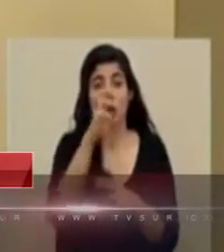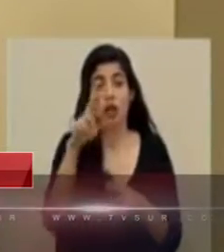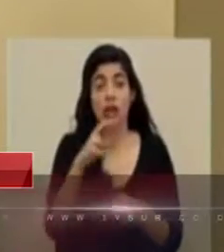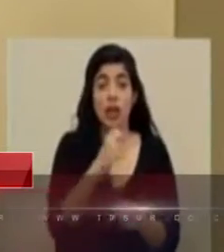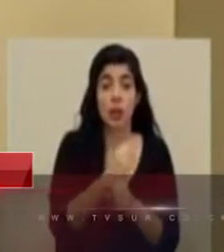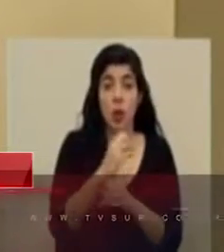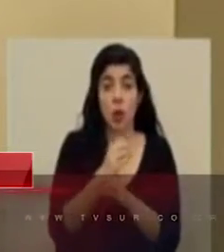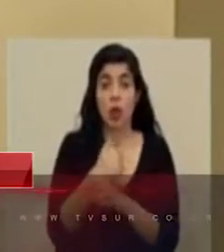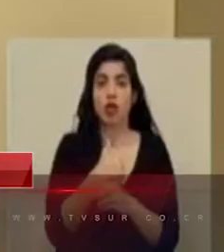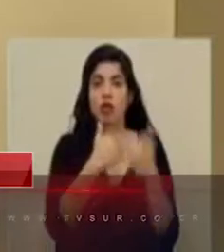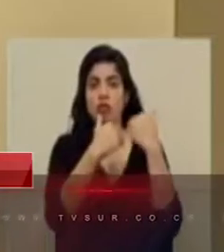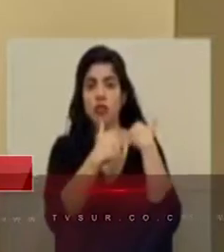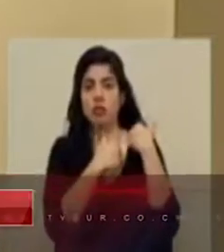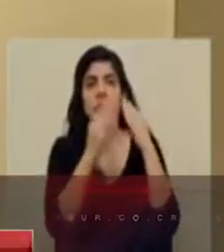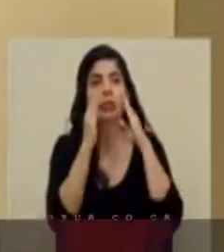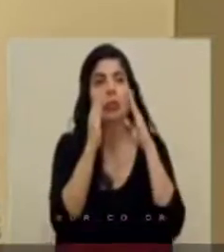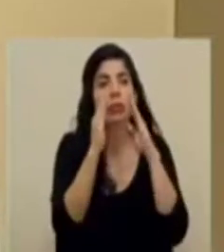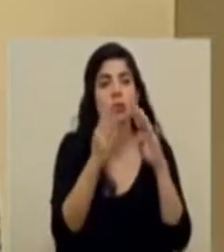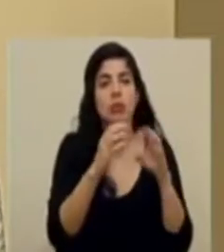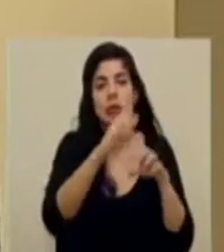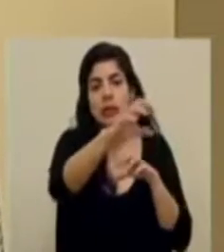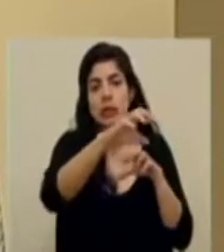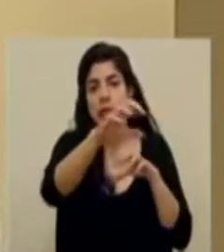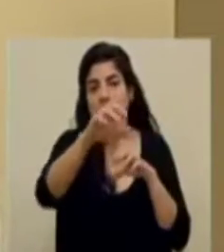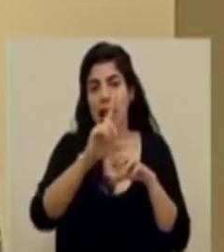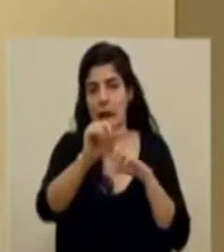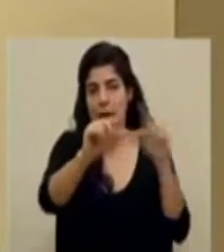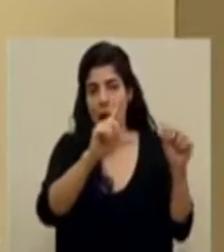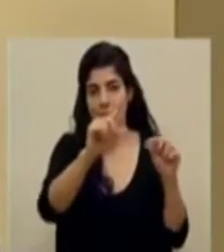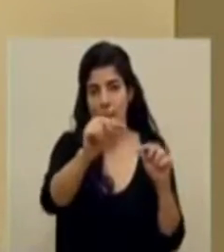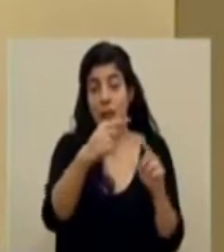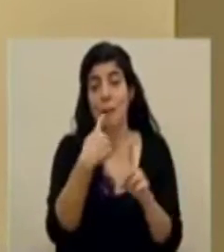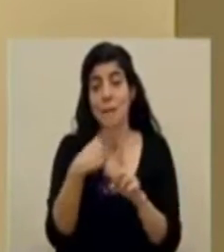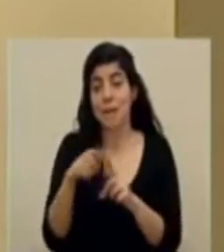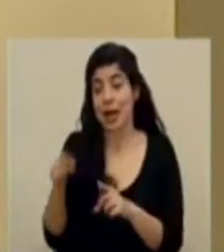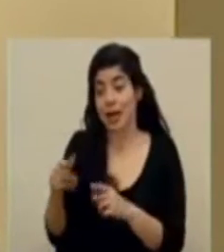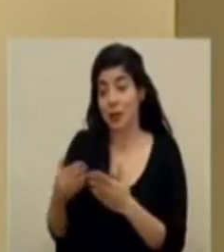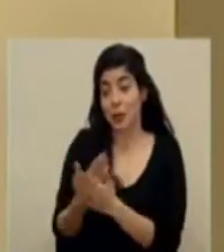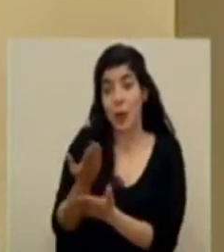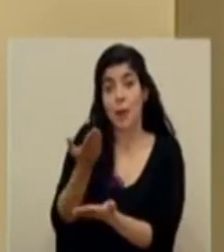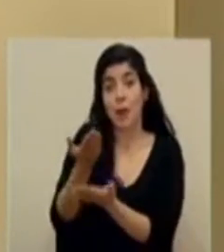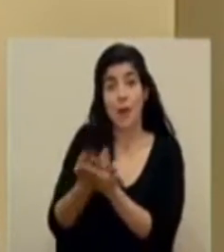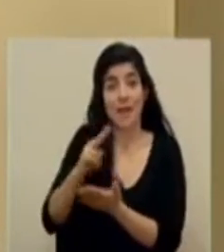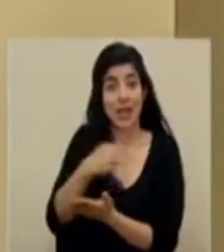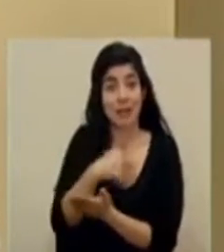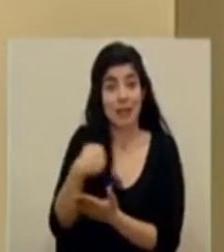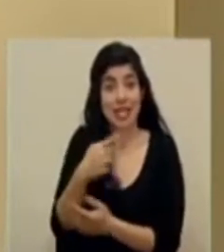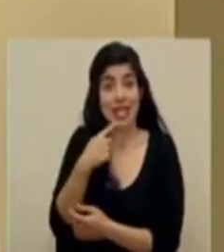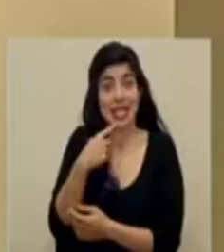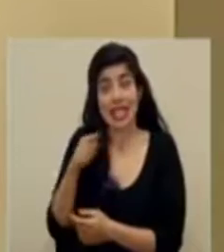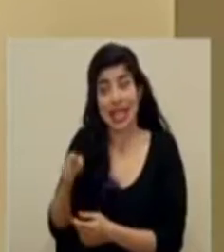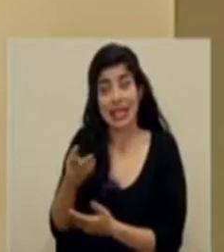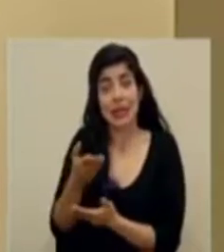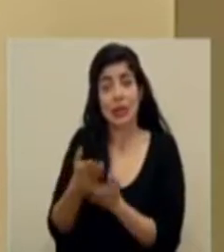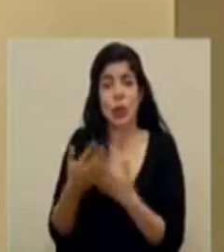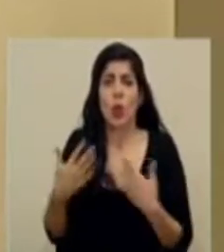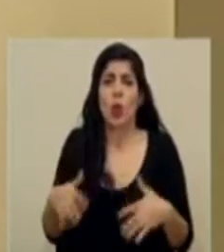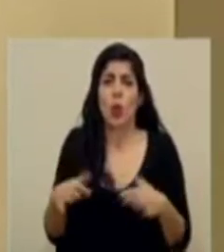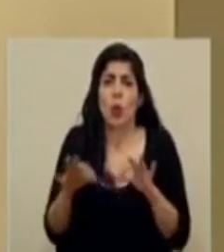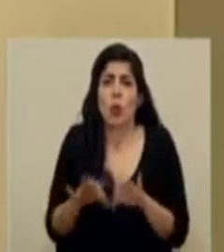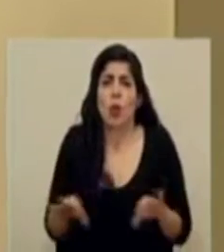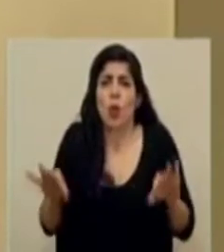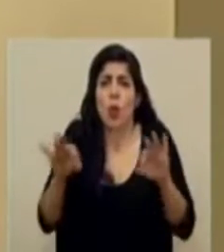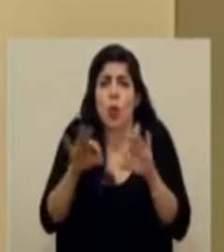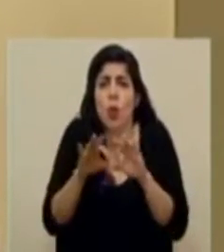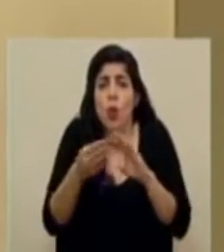y en esta propuesta que ya el señor que ese ministro nos nos ha explicado es valiosa muy valiosa la participación de las